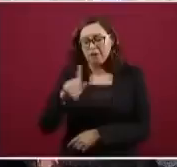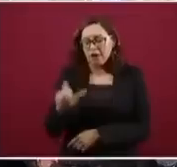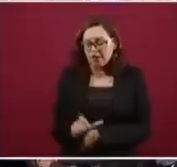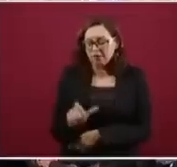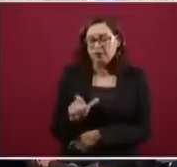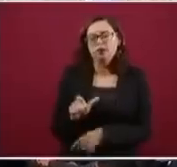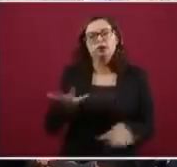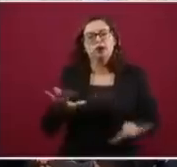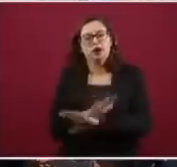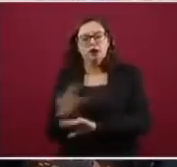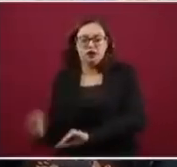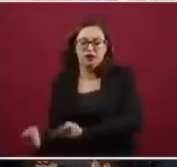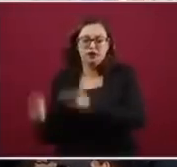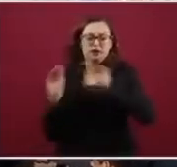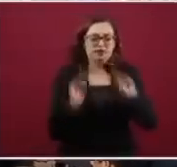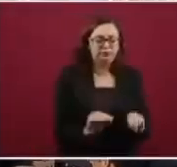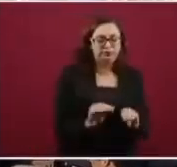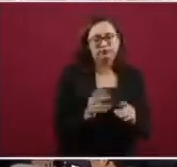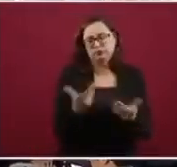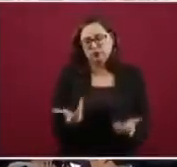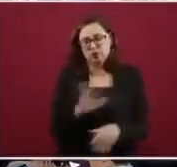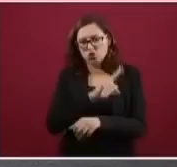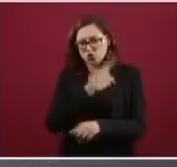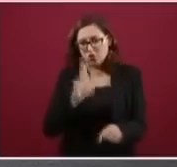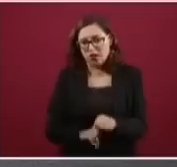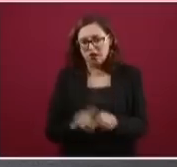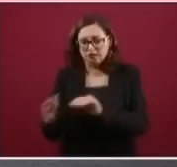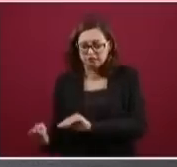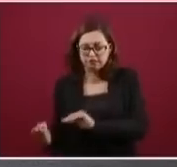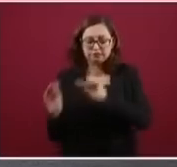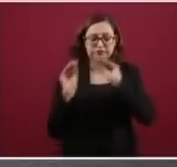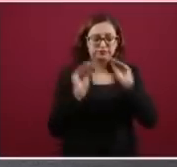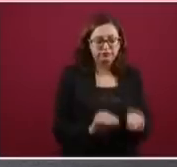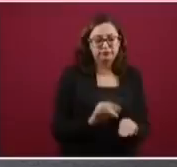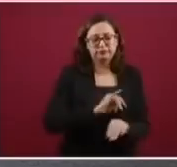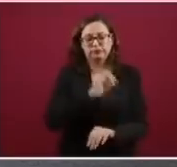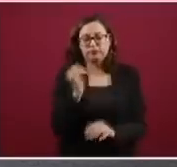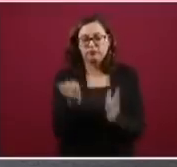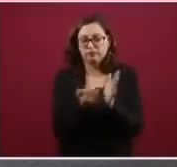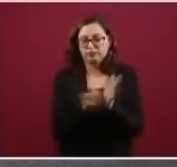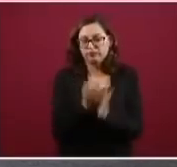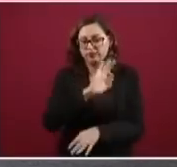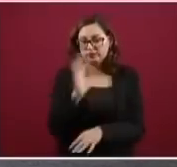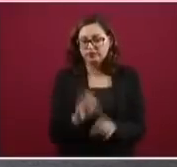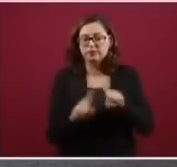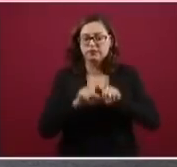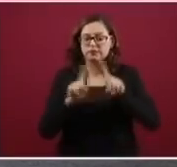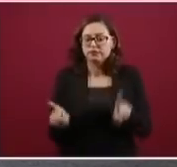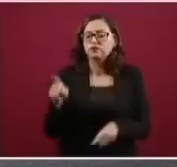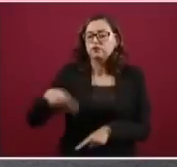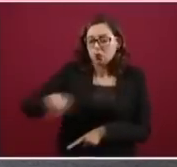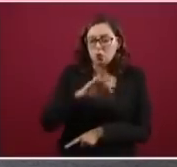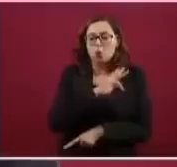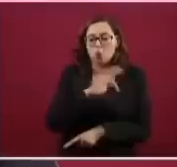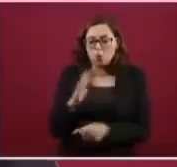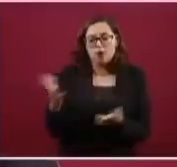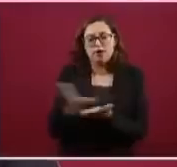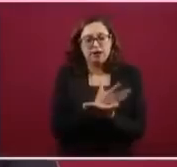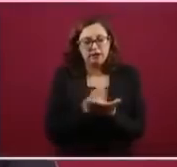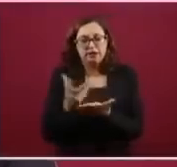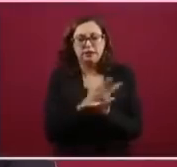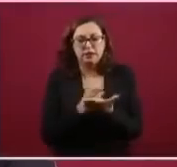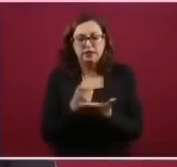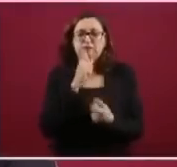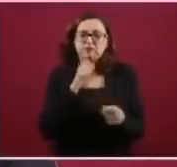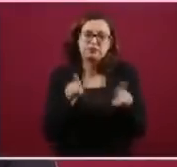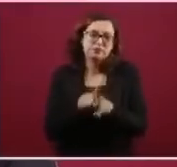a migrar los leds en términos de términos técnicos a un tratamiento diferenciado de tal forma que puedan producir de forma rentable para ellos y entonces